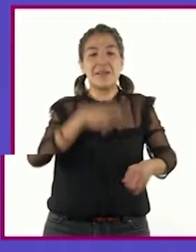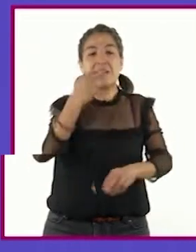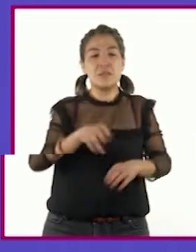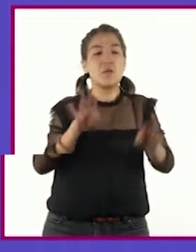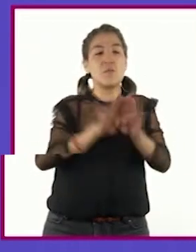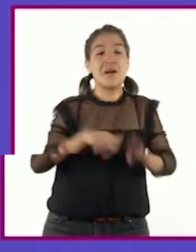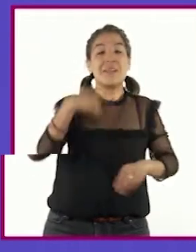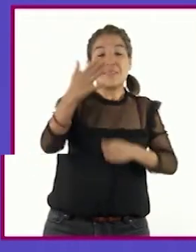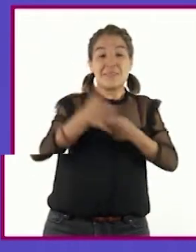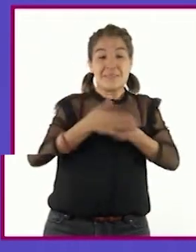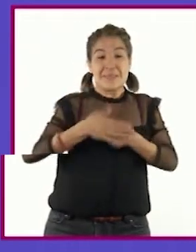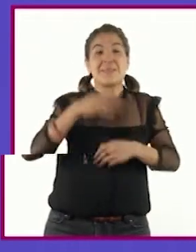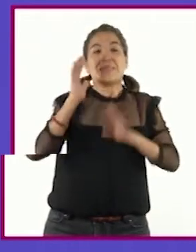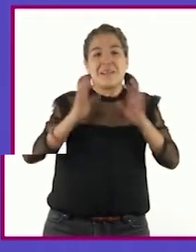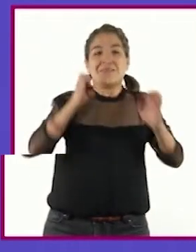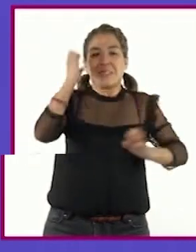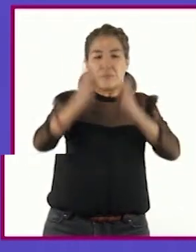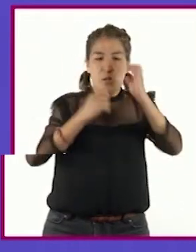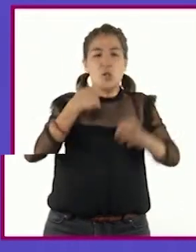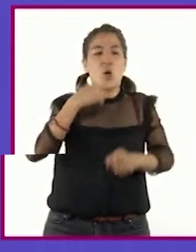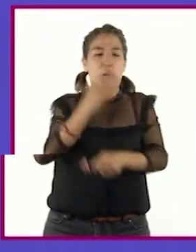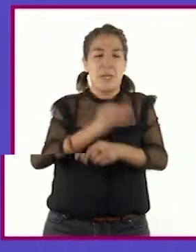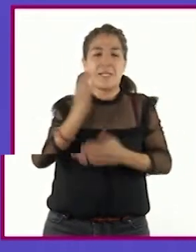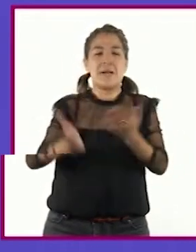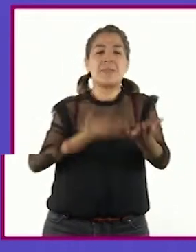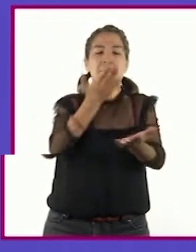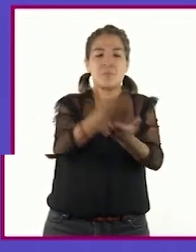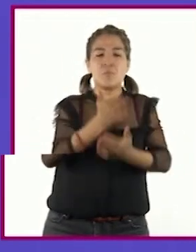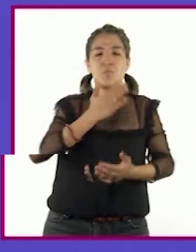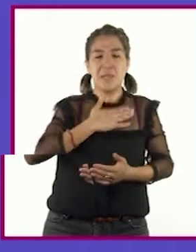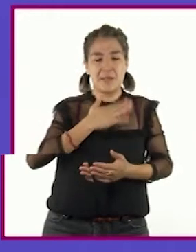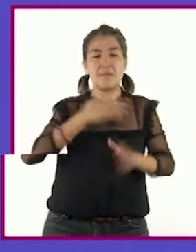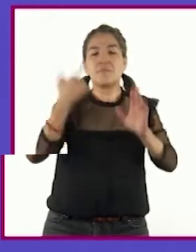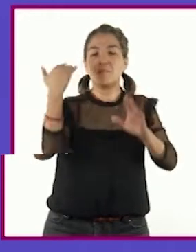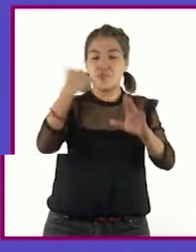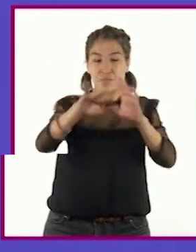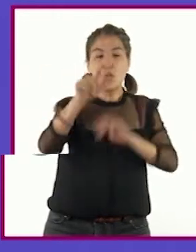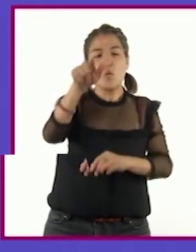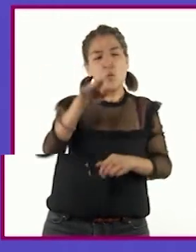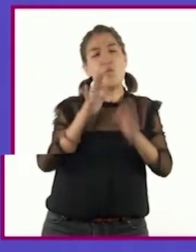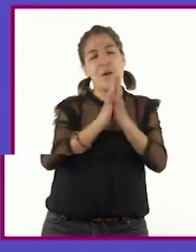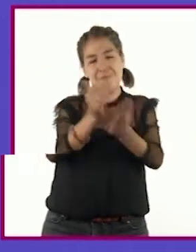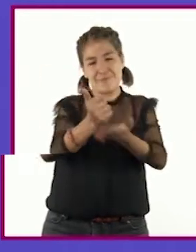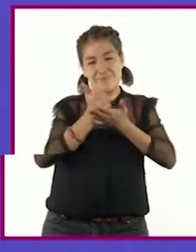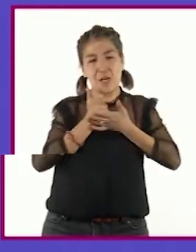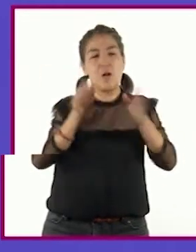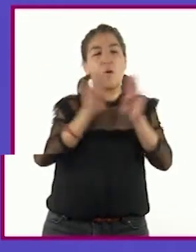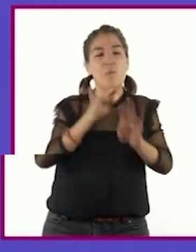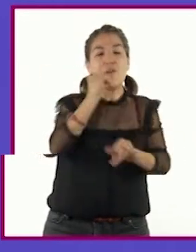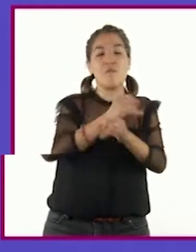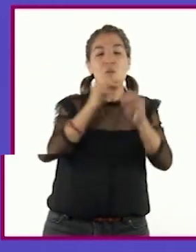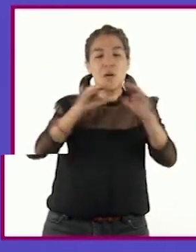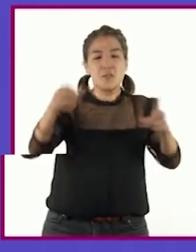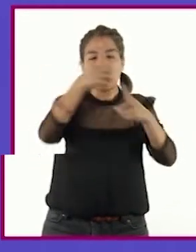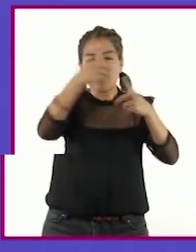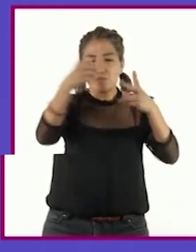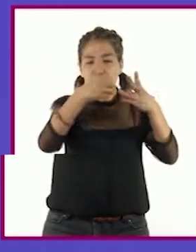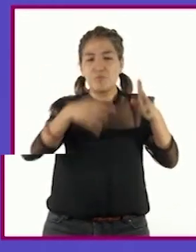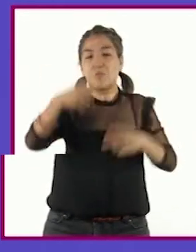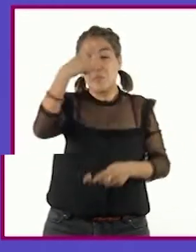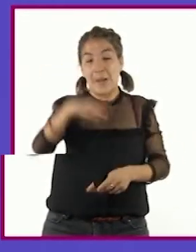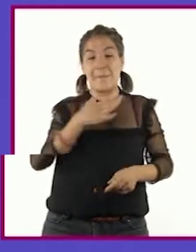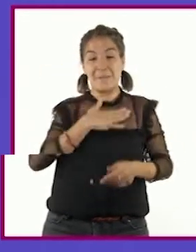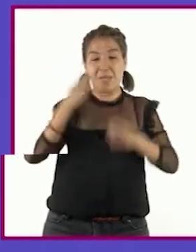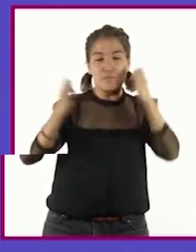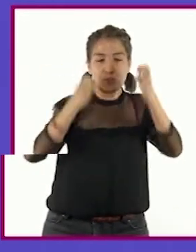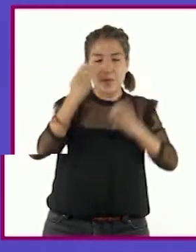toca exponer. Les mando mi propuesta. Les agradecería mucho que me dijeran cómo organizar la información para que mi exposición